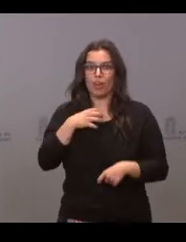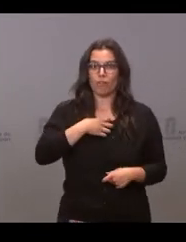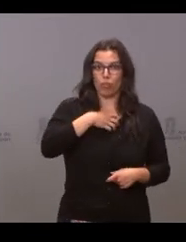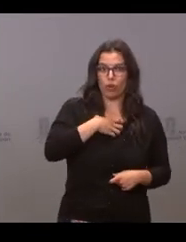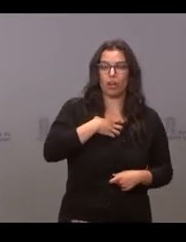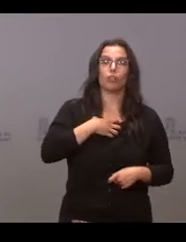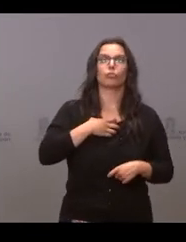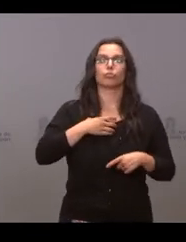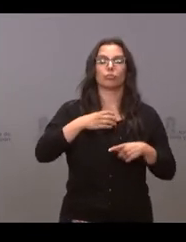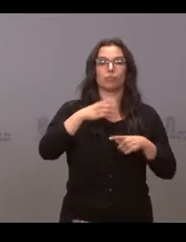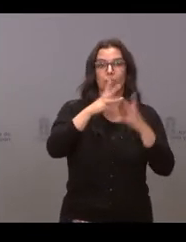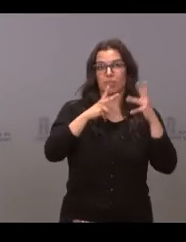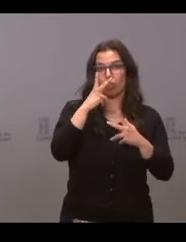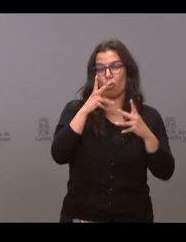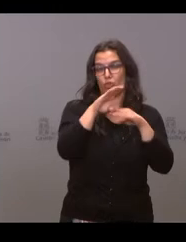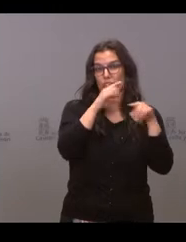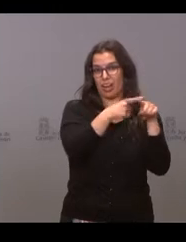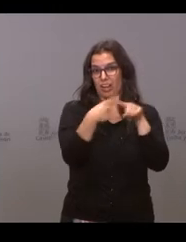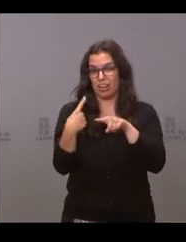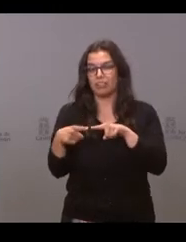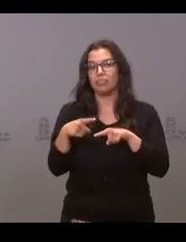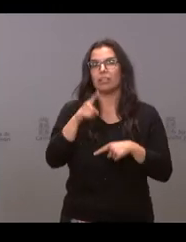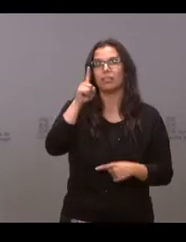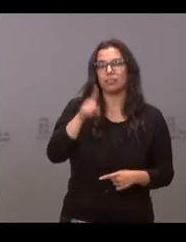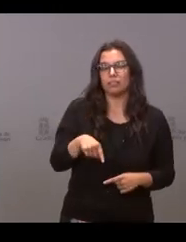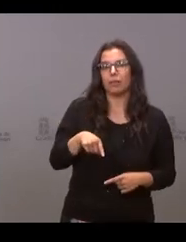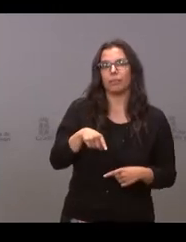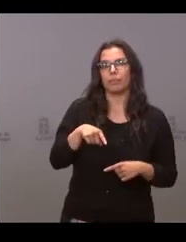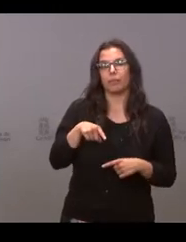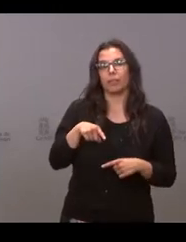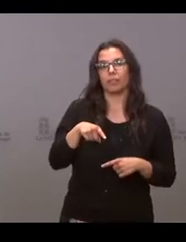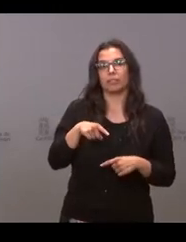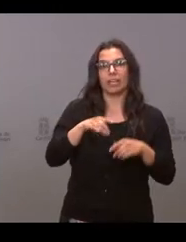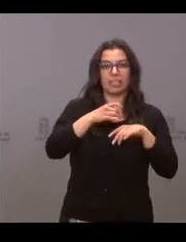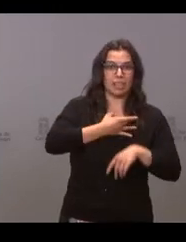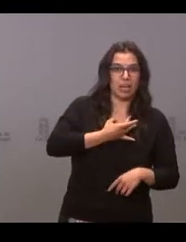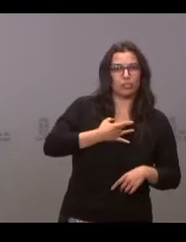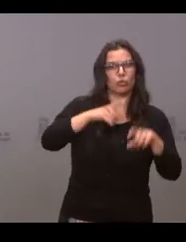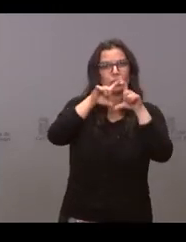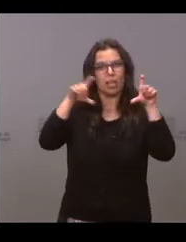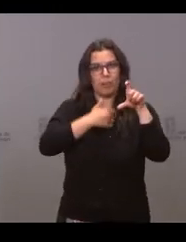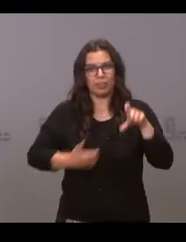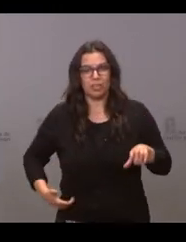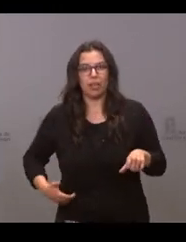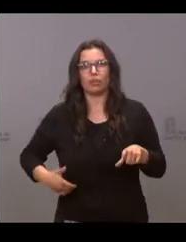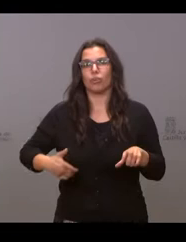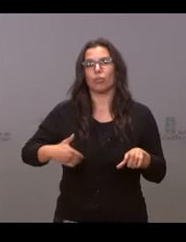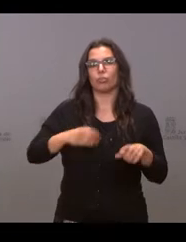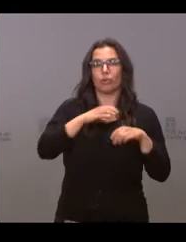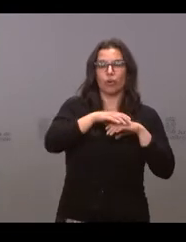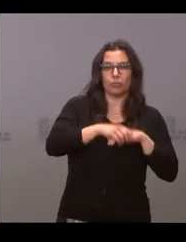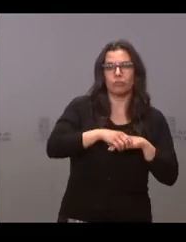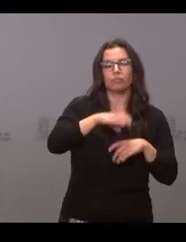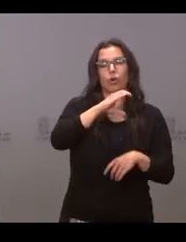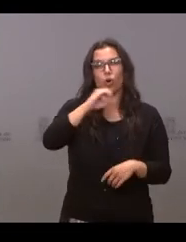distintas consejerías como de los agentes sociales y económicos de obe comisiones obreras y